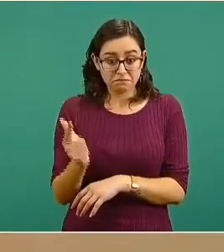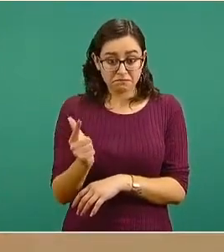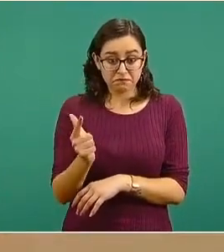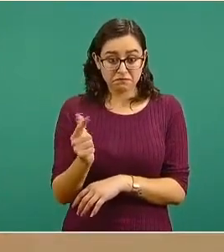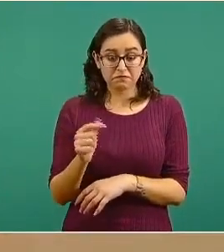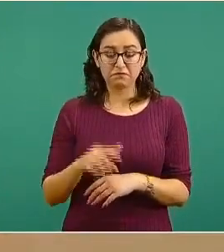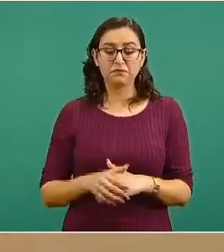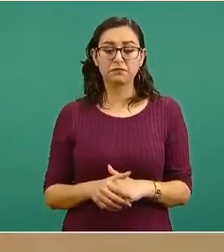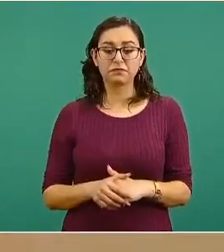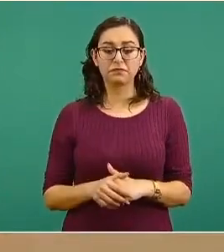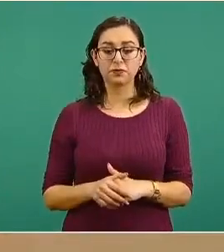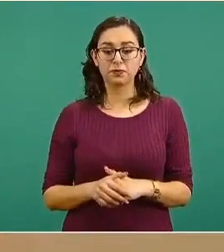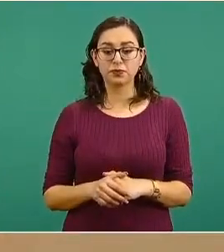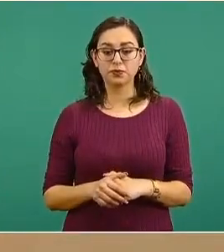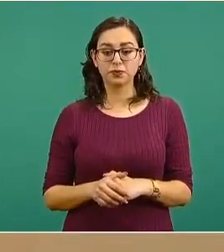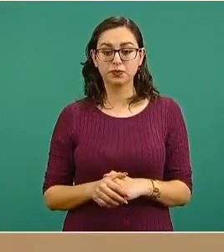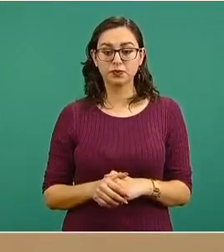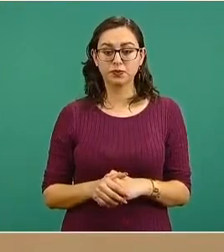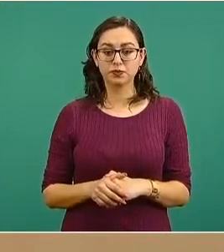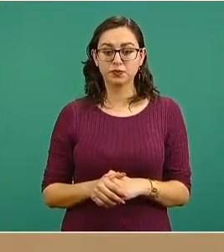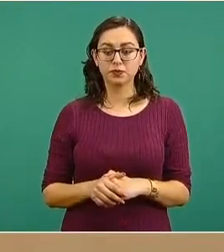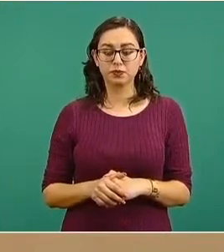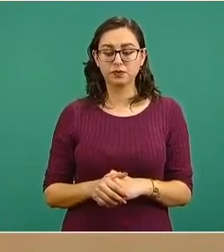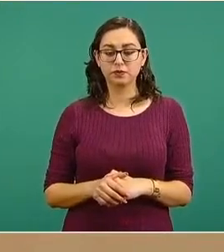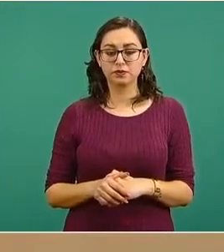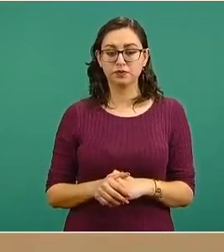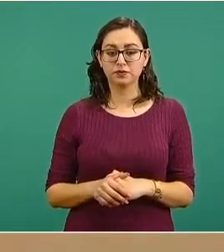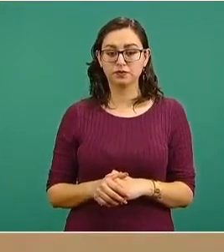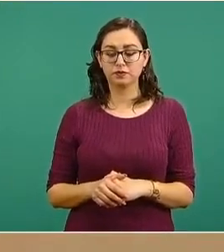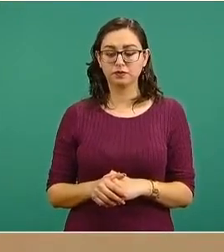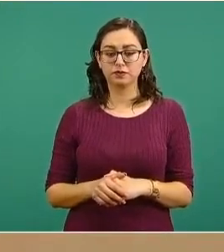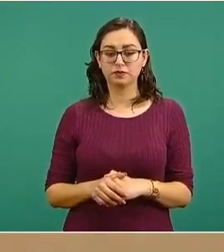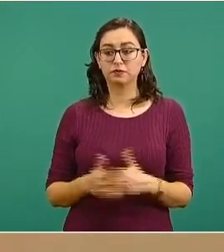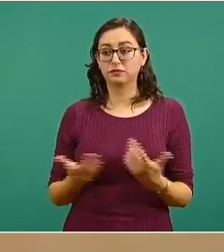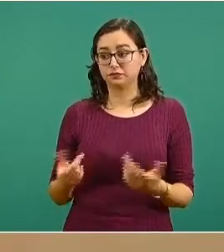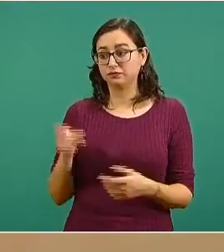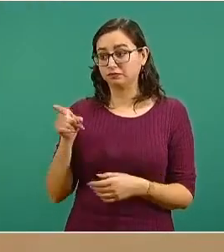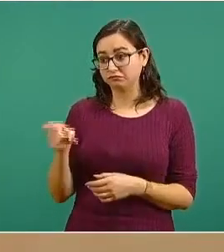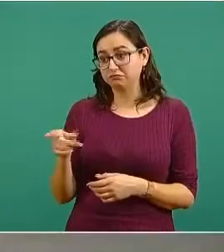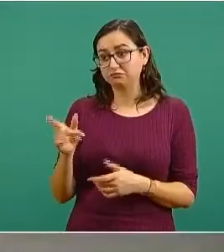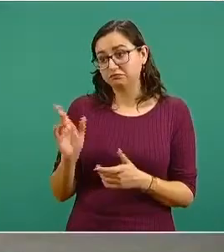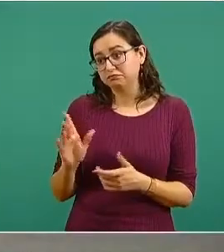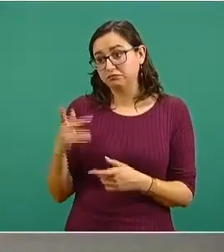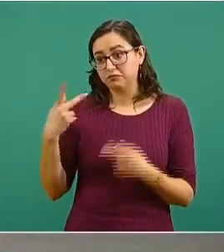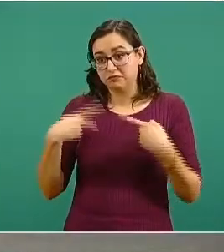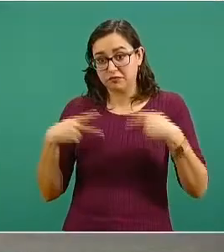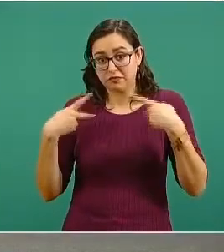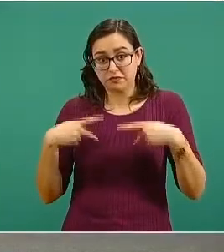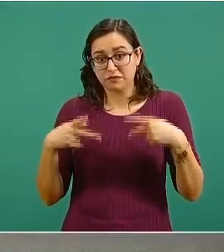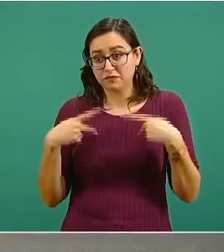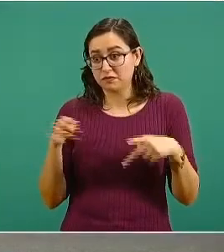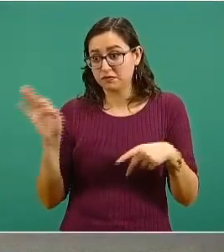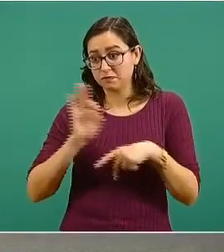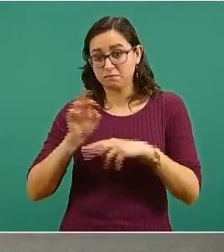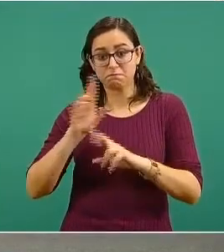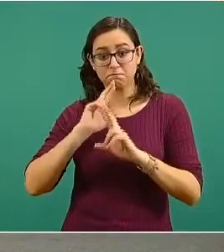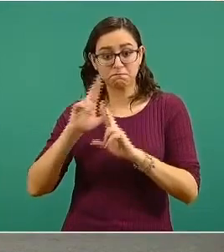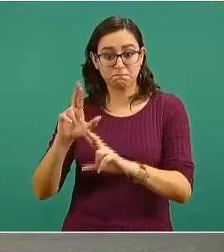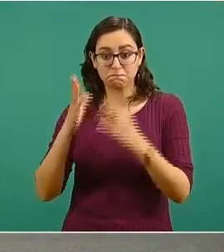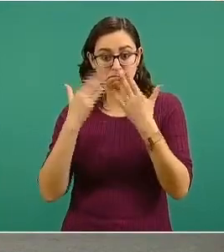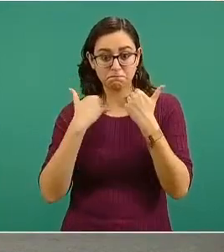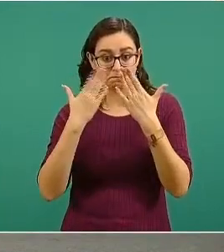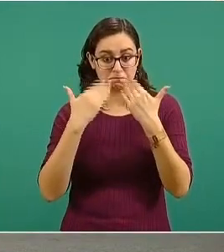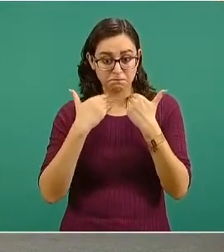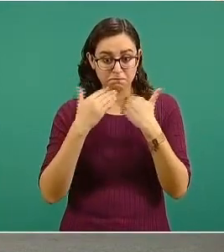la persona que haya requerido de atención. Actualmente, un total de casos estimados